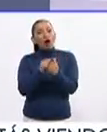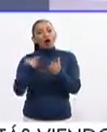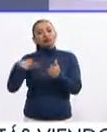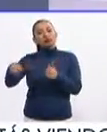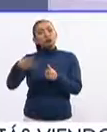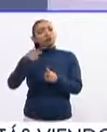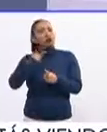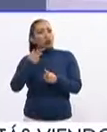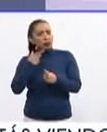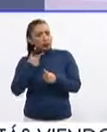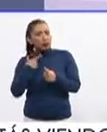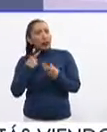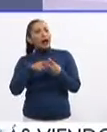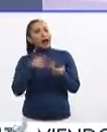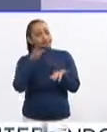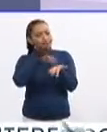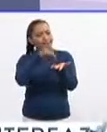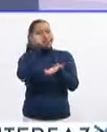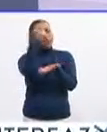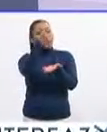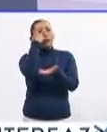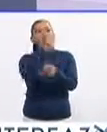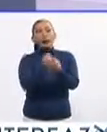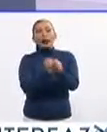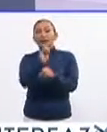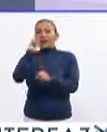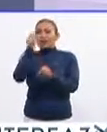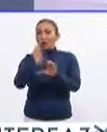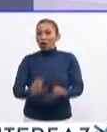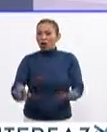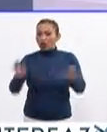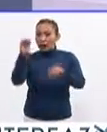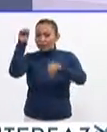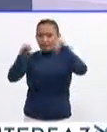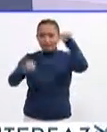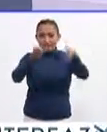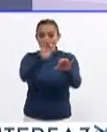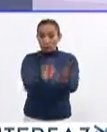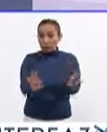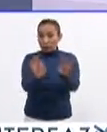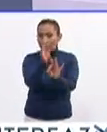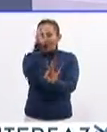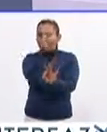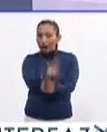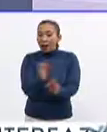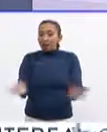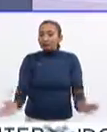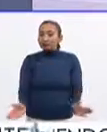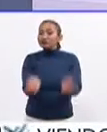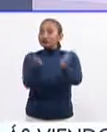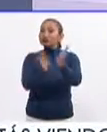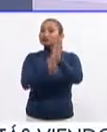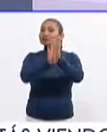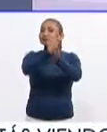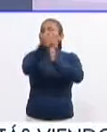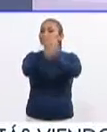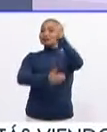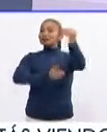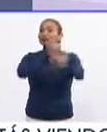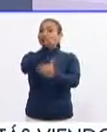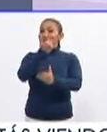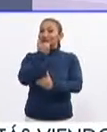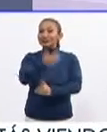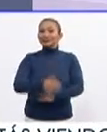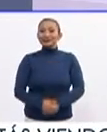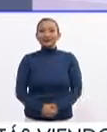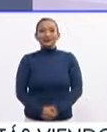voluntad política y el financiamiento para la investigación y tecnología, factores fundamentales para un impulso sostenido y